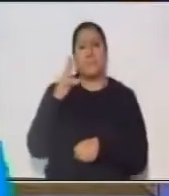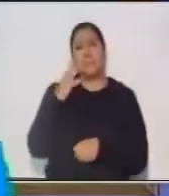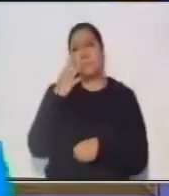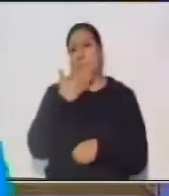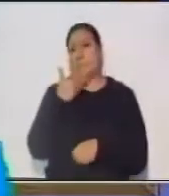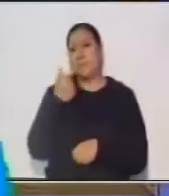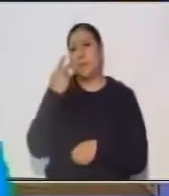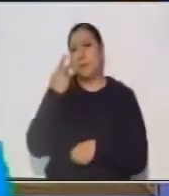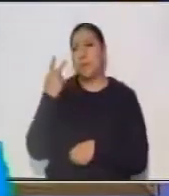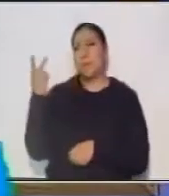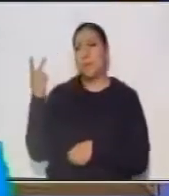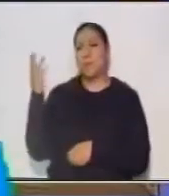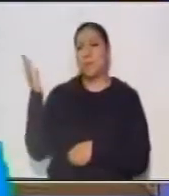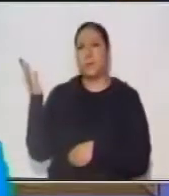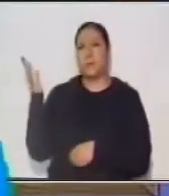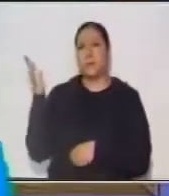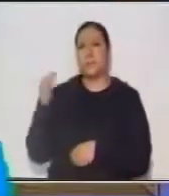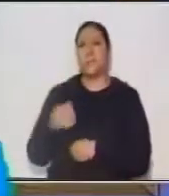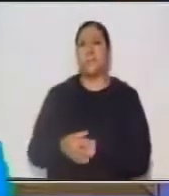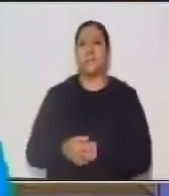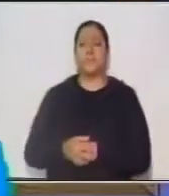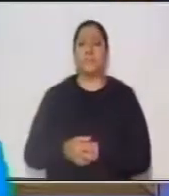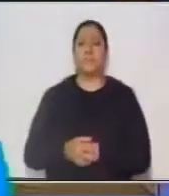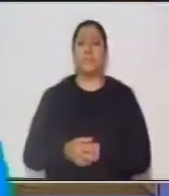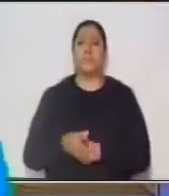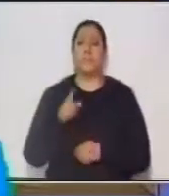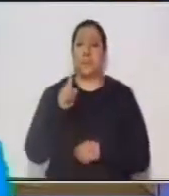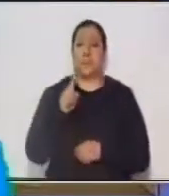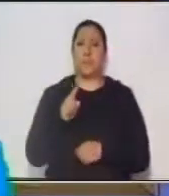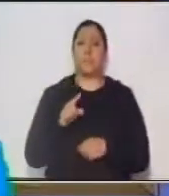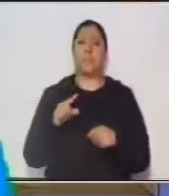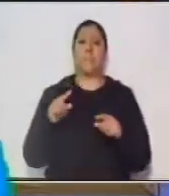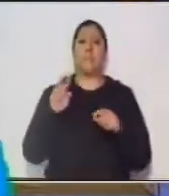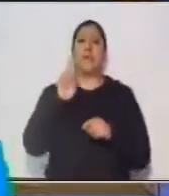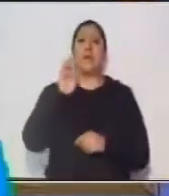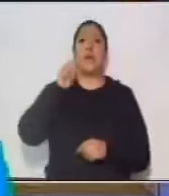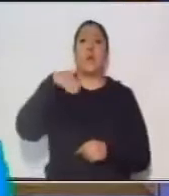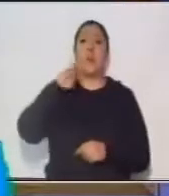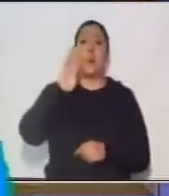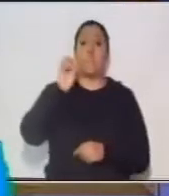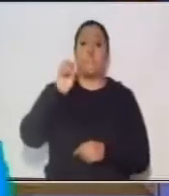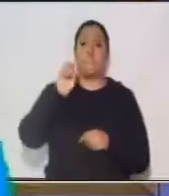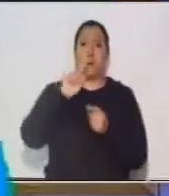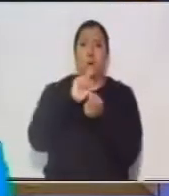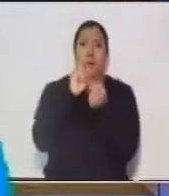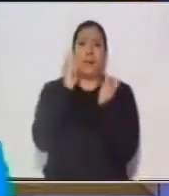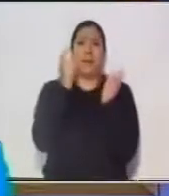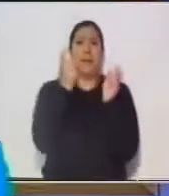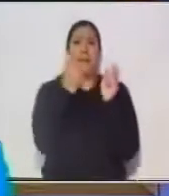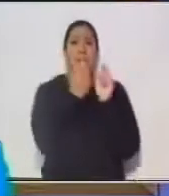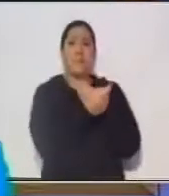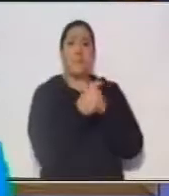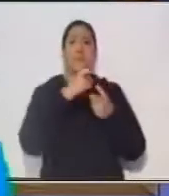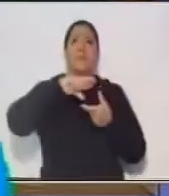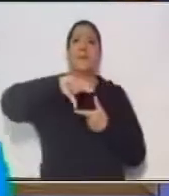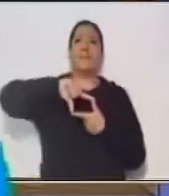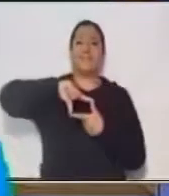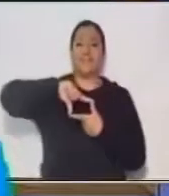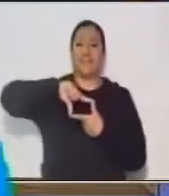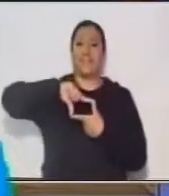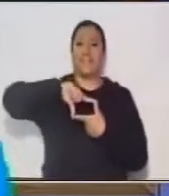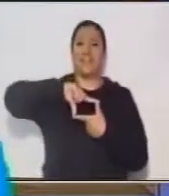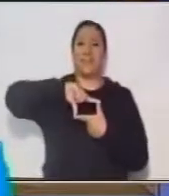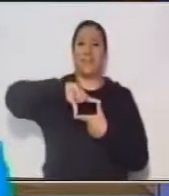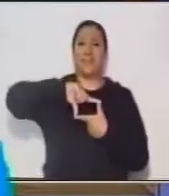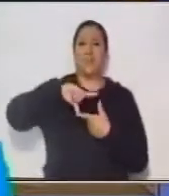¿Ves? Entonces, el rombo, ¿en qué lo convertí? En un rectángulo. ¿Y qué se